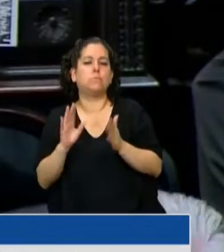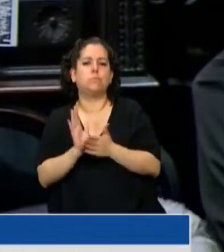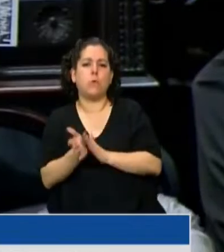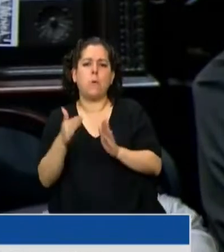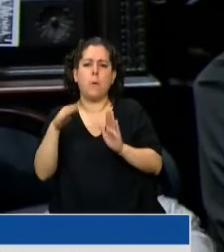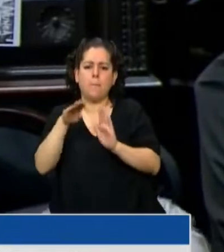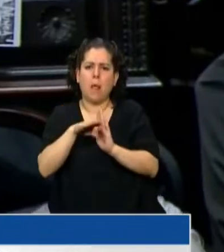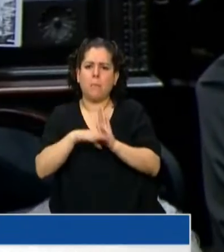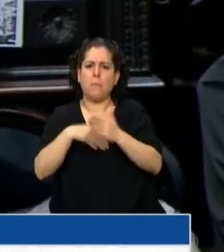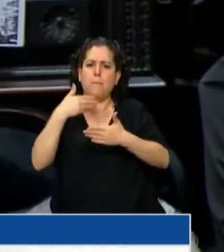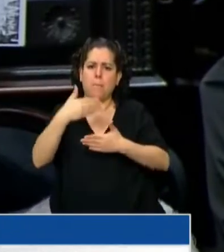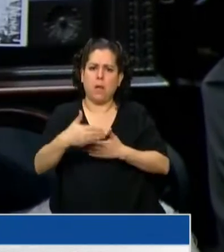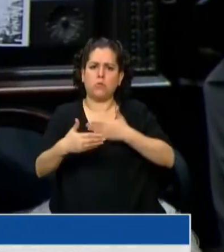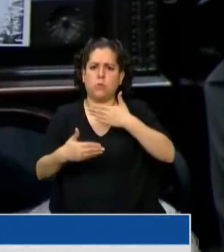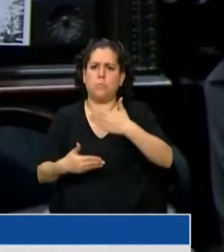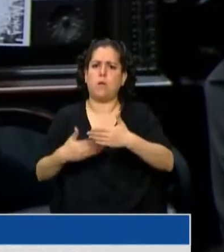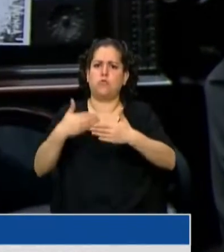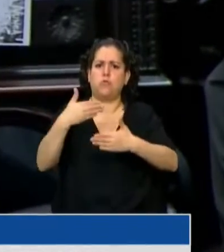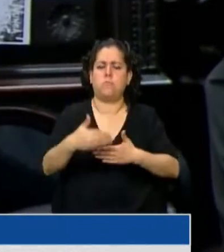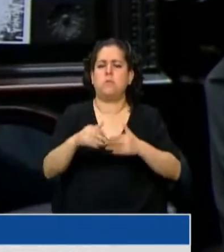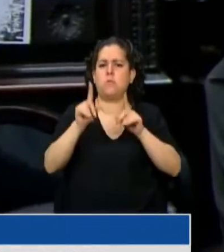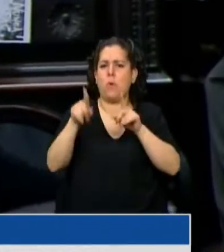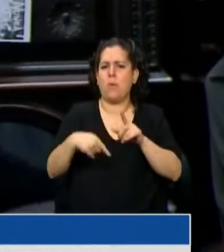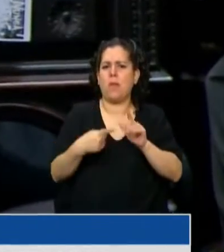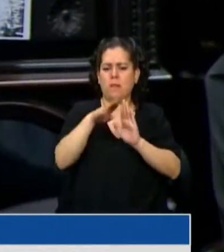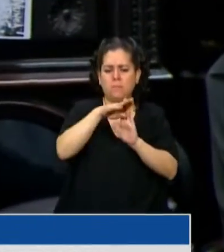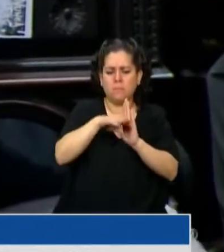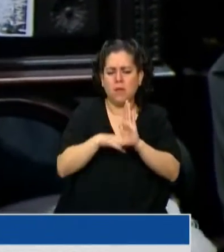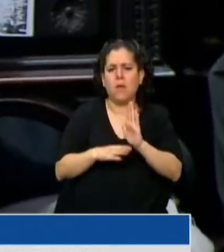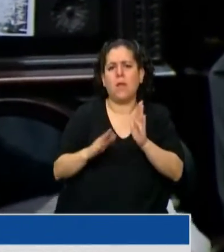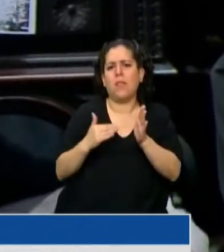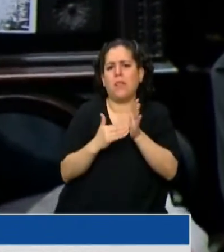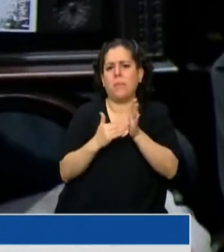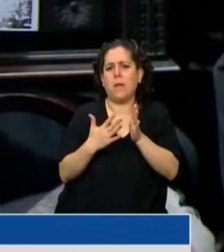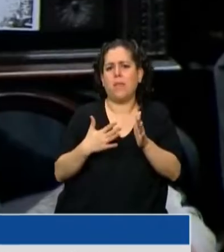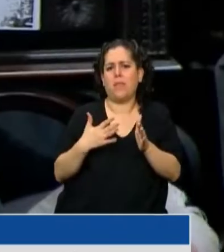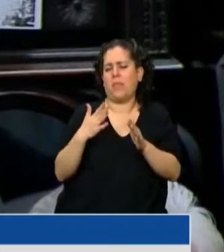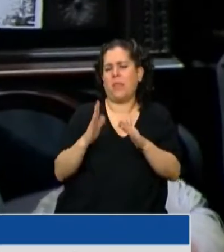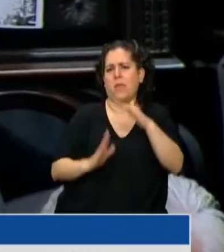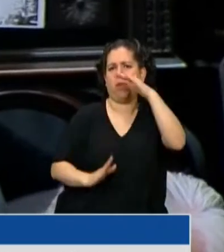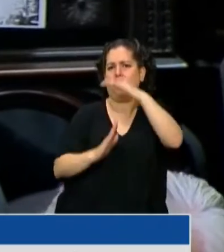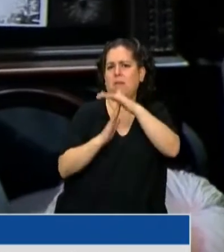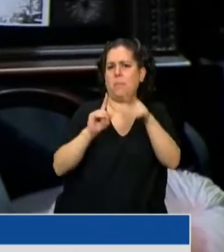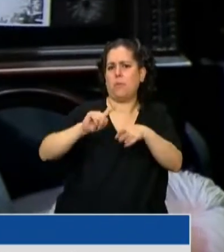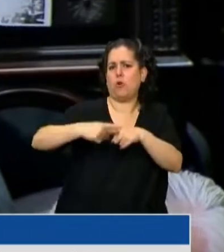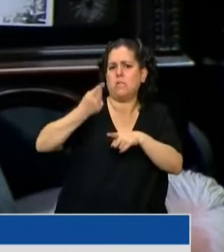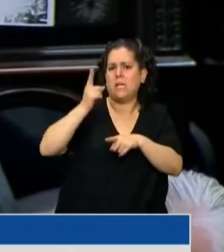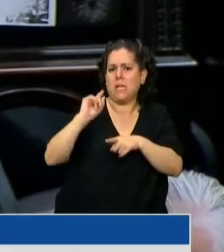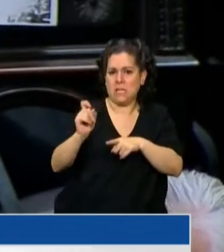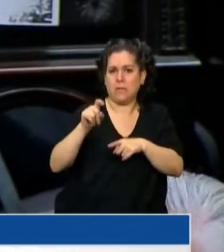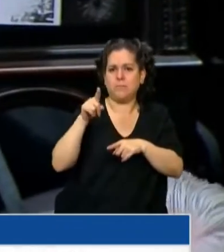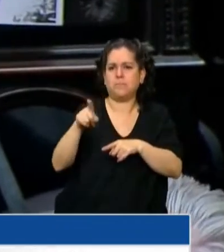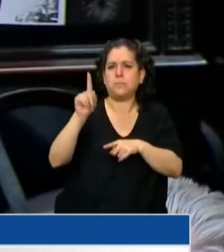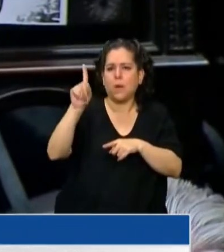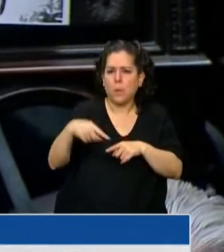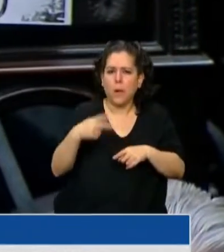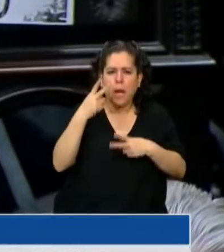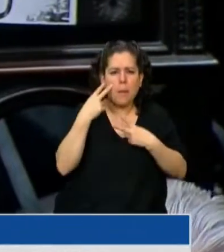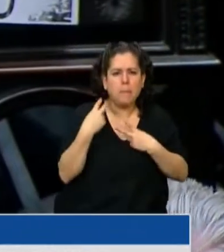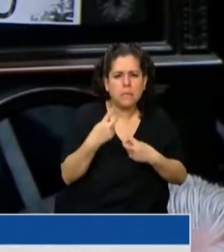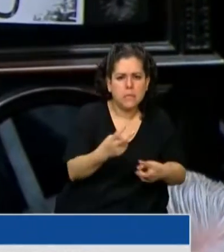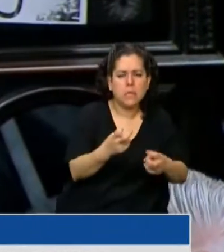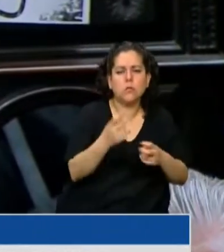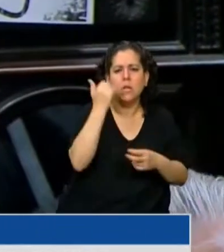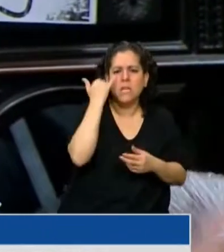ruta que a partir de lineamientos de conducción política consensuados recoge los horizontes de investigaciones que